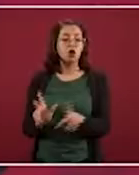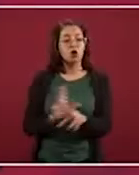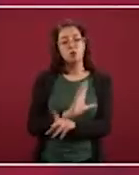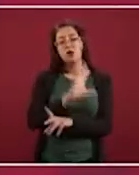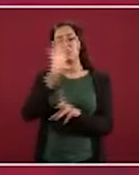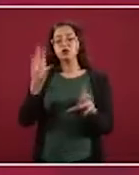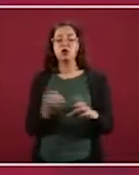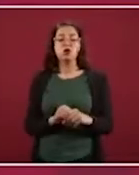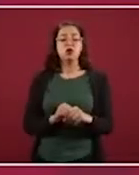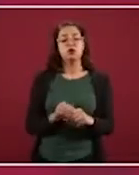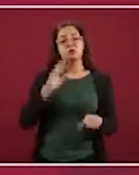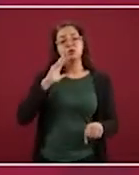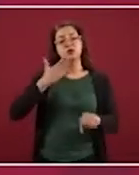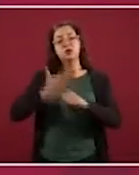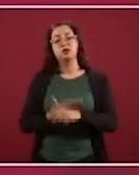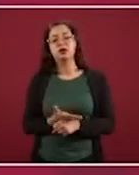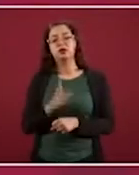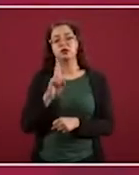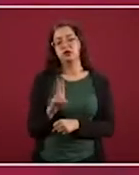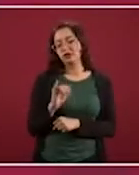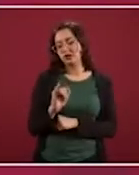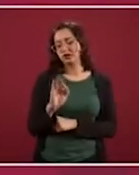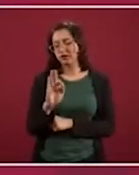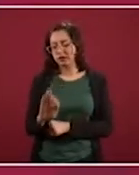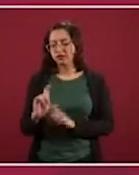financiera. Hoy